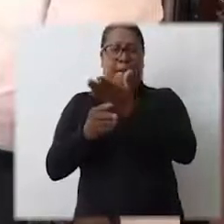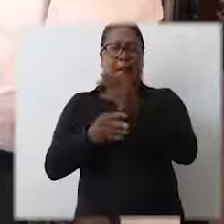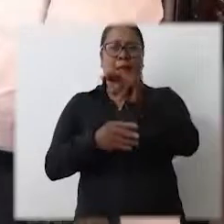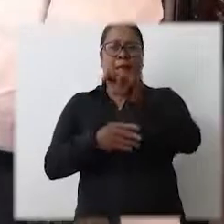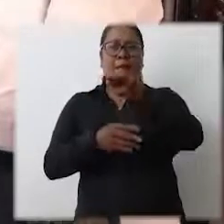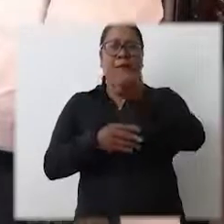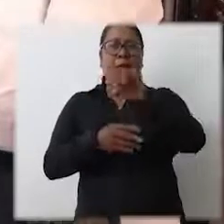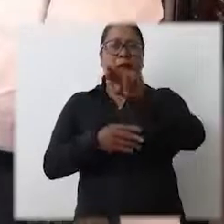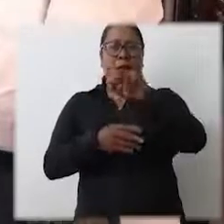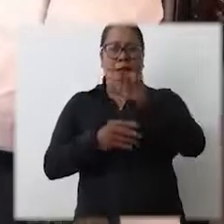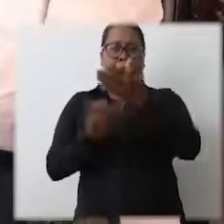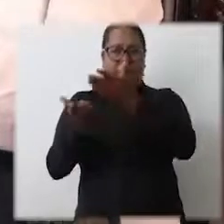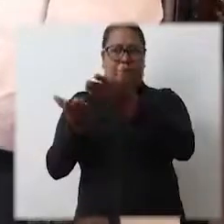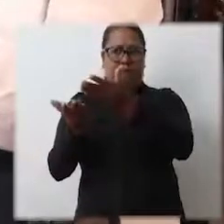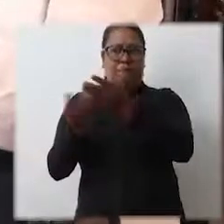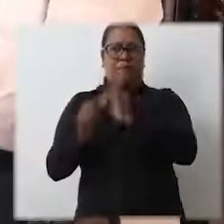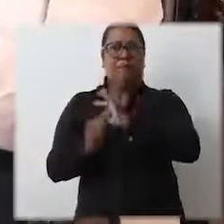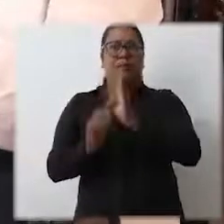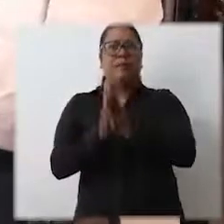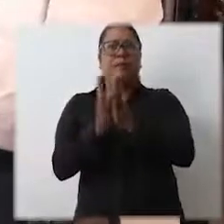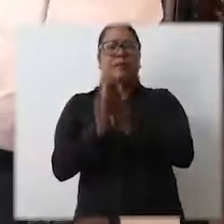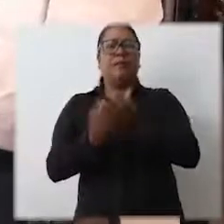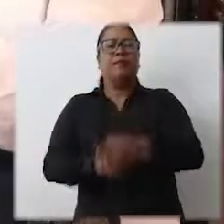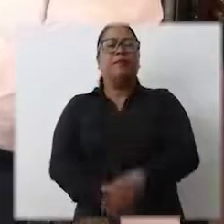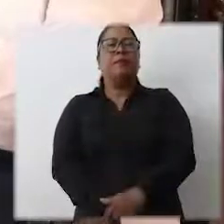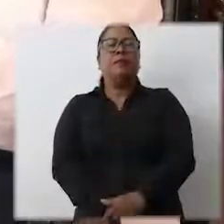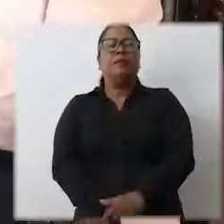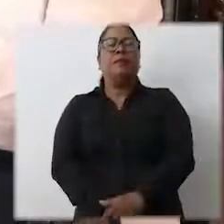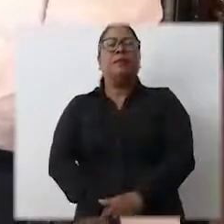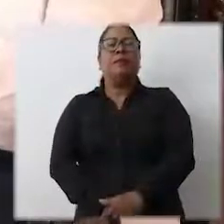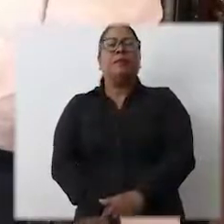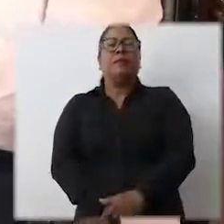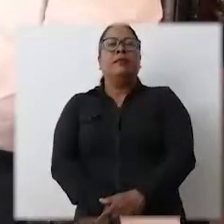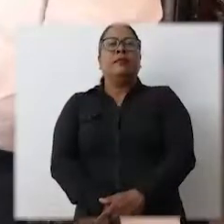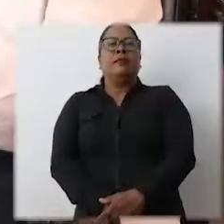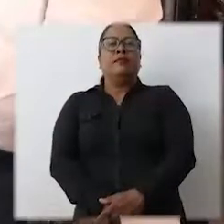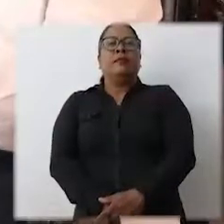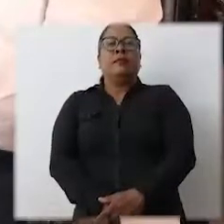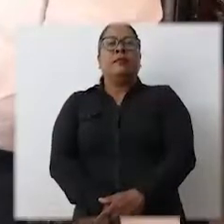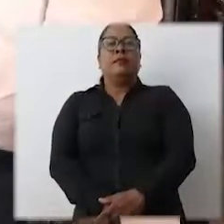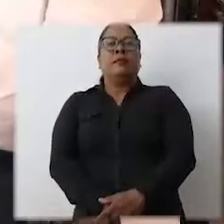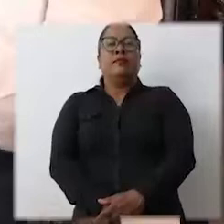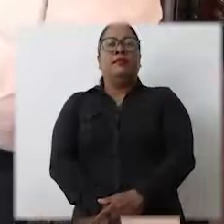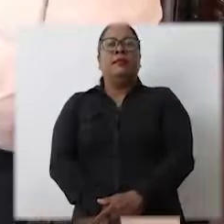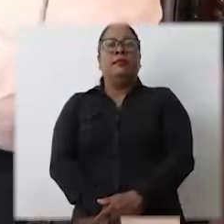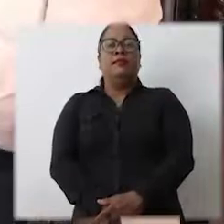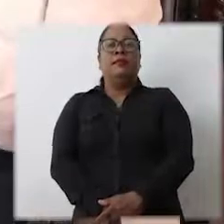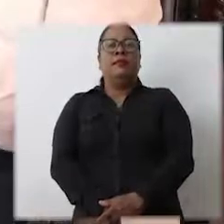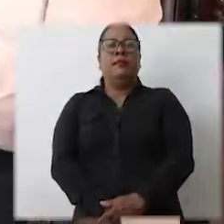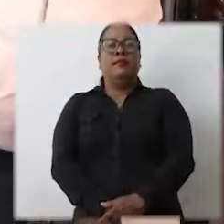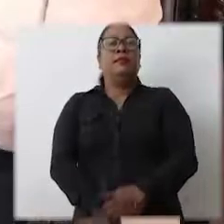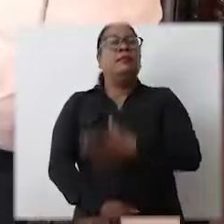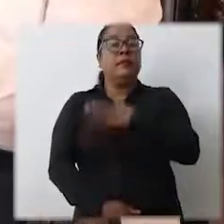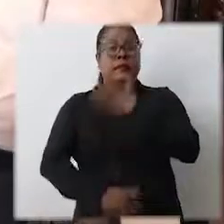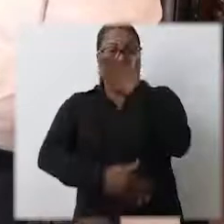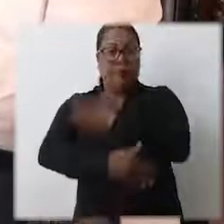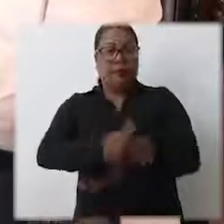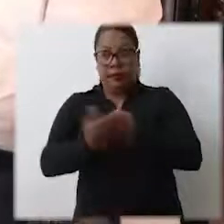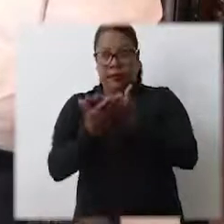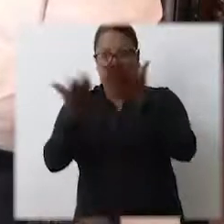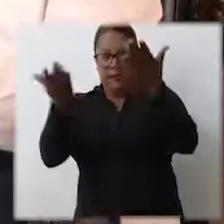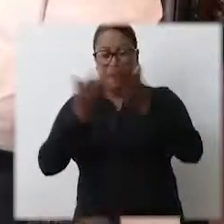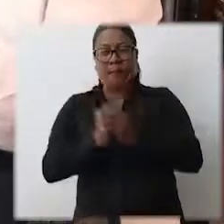permiso de la presidencia, compañeras y compañeros concejales. Como regidora de Derechos Humanos